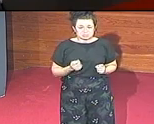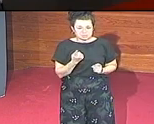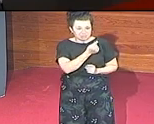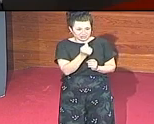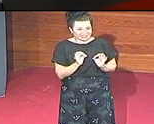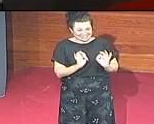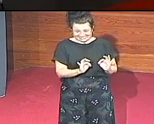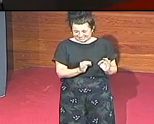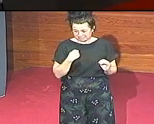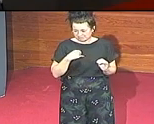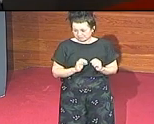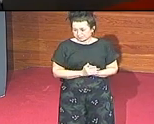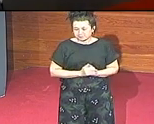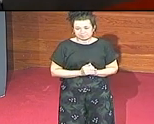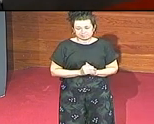dibuje